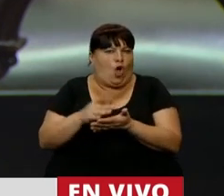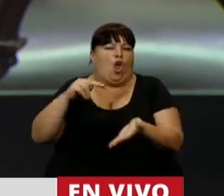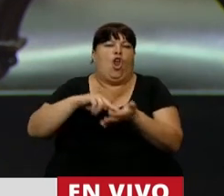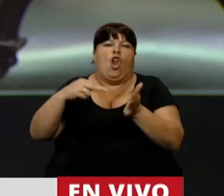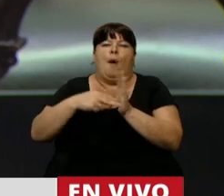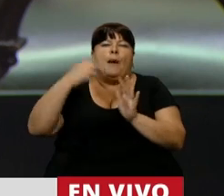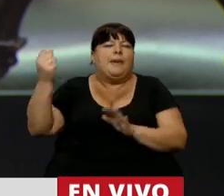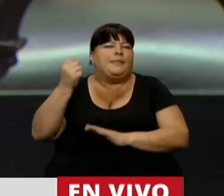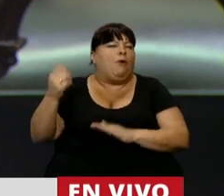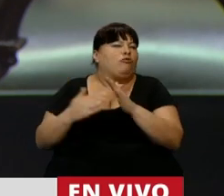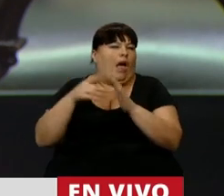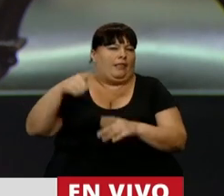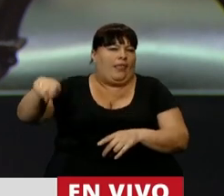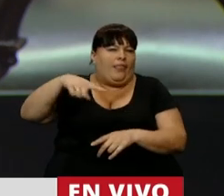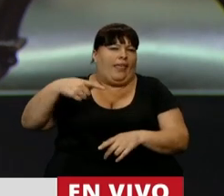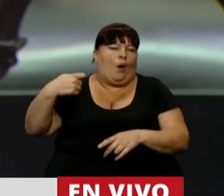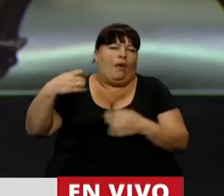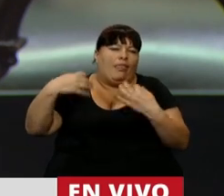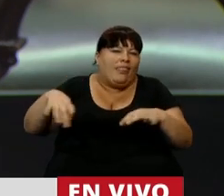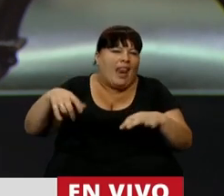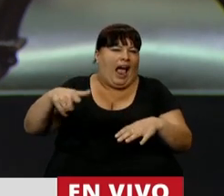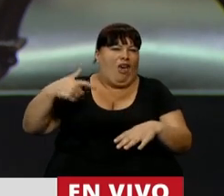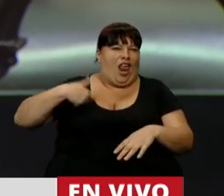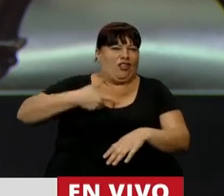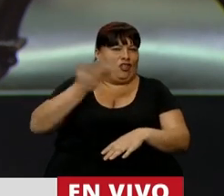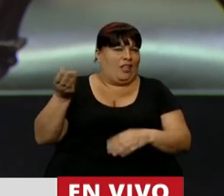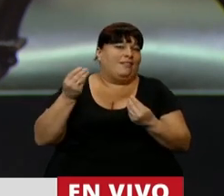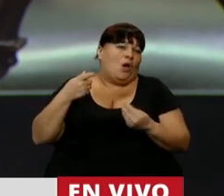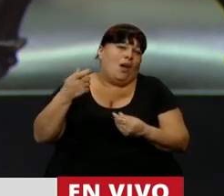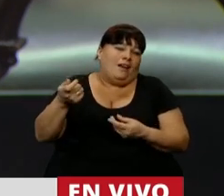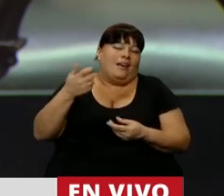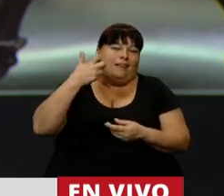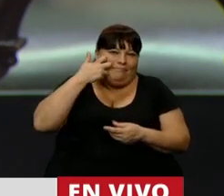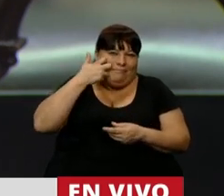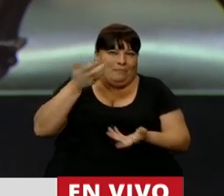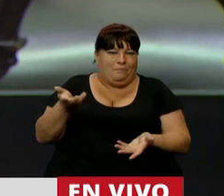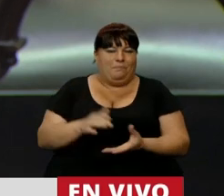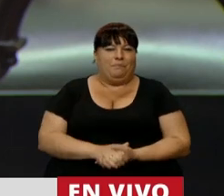los problemas fundamentales de ese sector tan débil de la sociedad como son nuestros